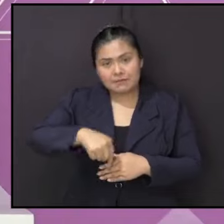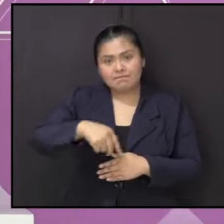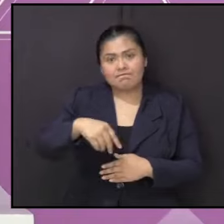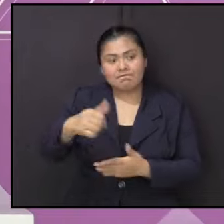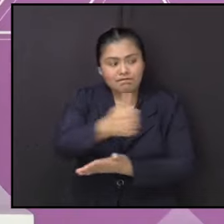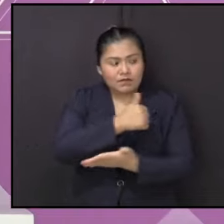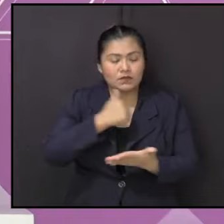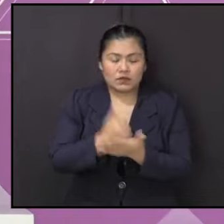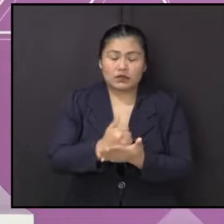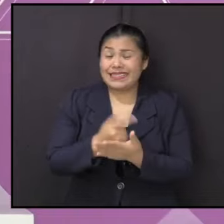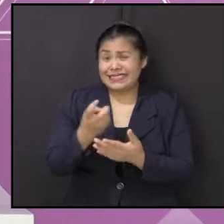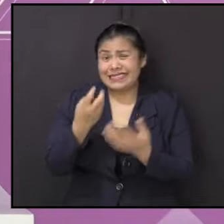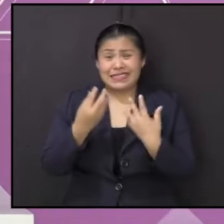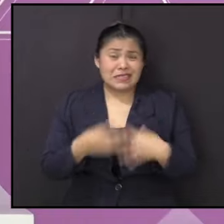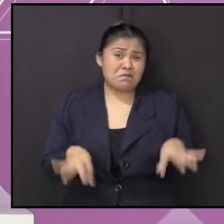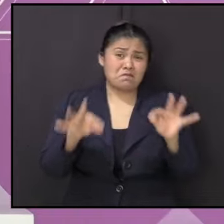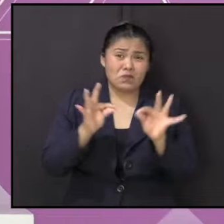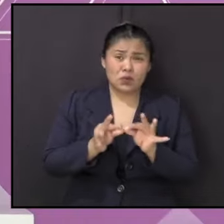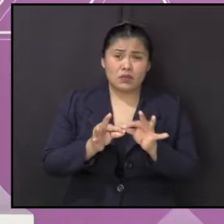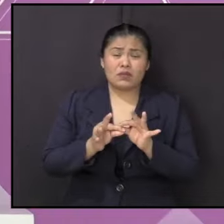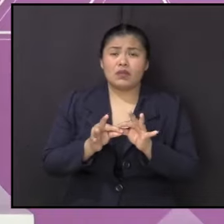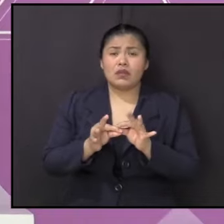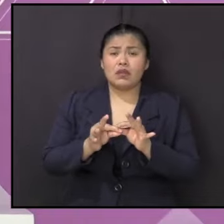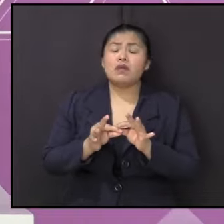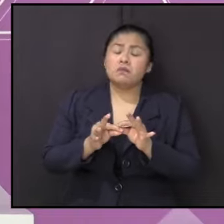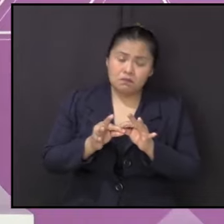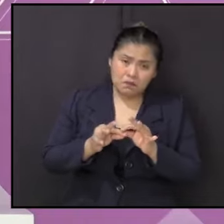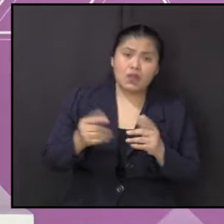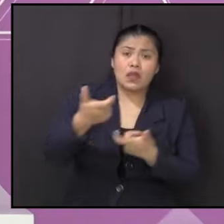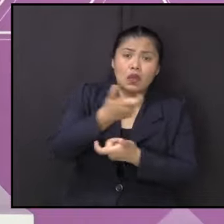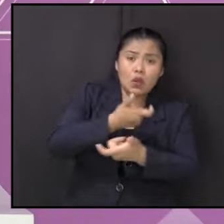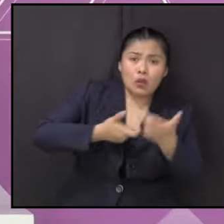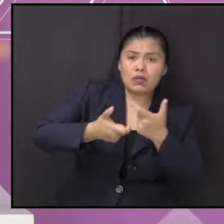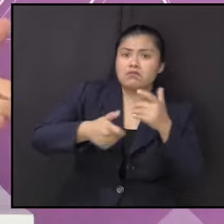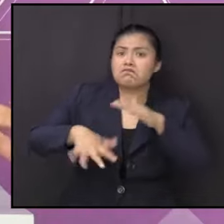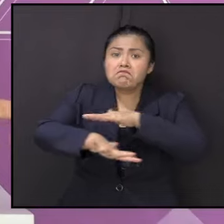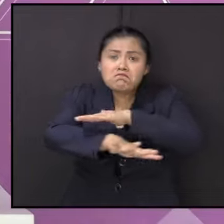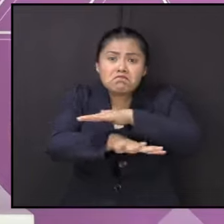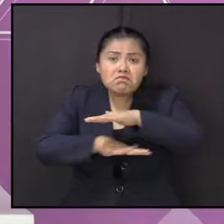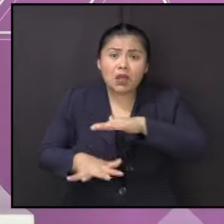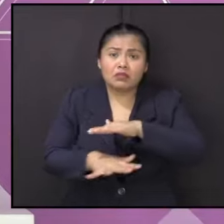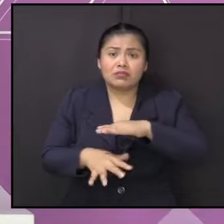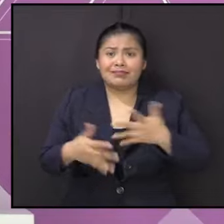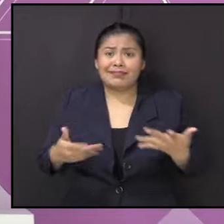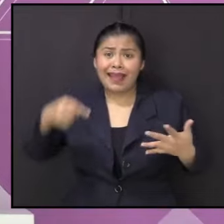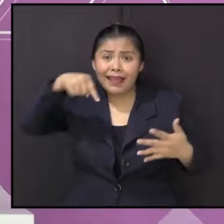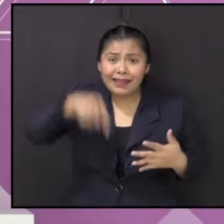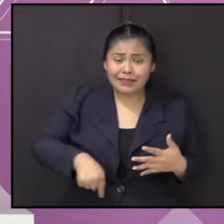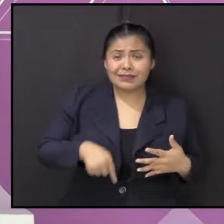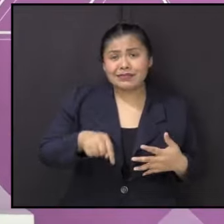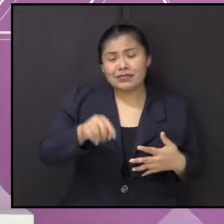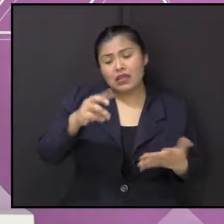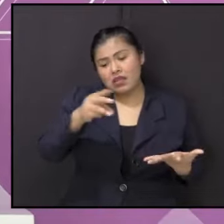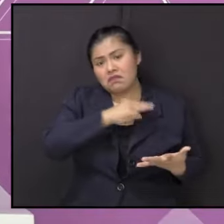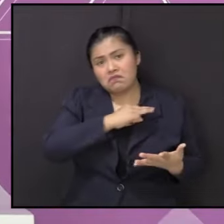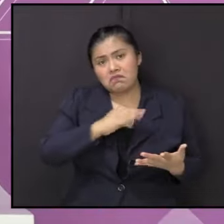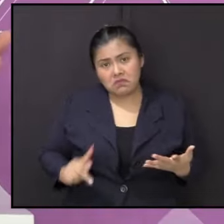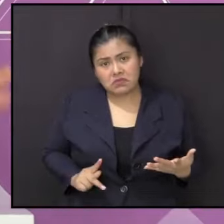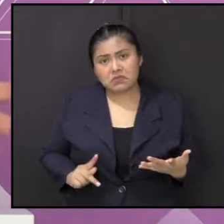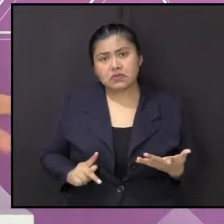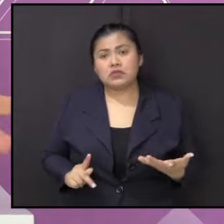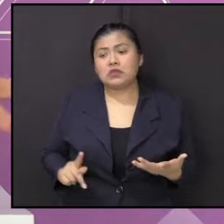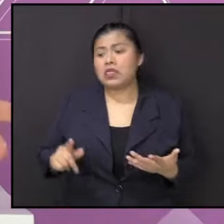muy importante también decir que la economía es básica en nuestra sociedad. De ella depende todo y todo se mueve a través del dinero.